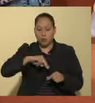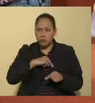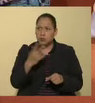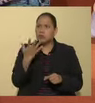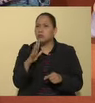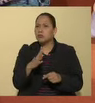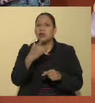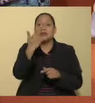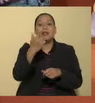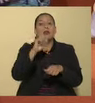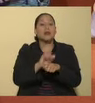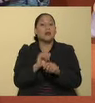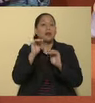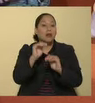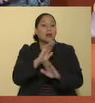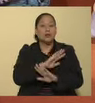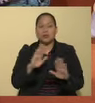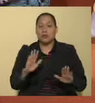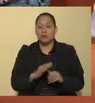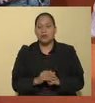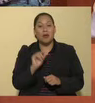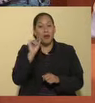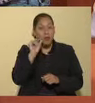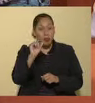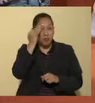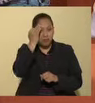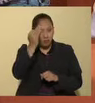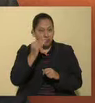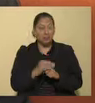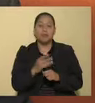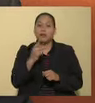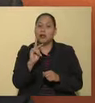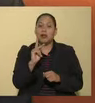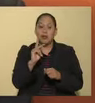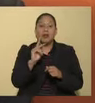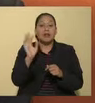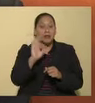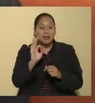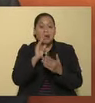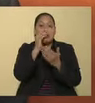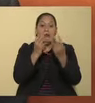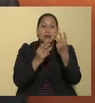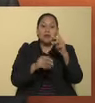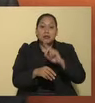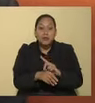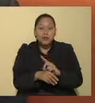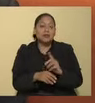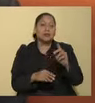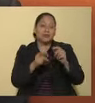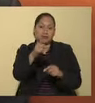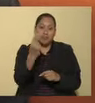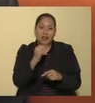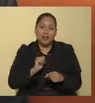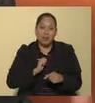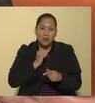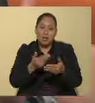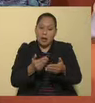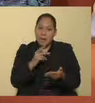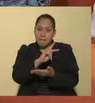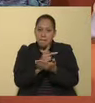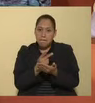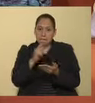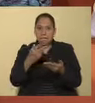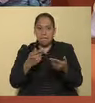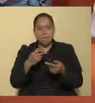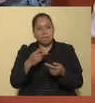promedio 7 días al año. Uh-huh. Es poco, pero todavía es menos si no lo aprovechamos suficientemente. Para esto hay que planificar. ¿Y esto a